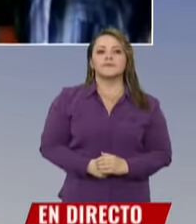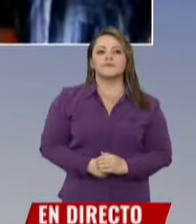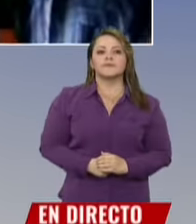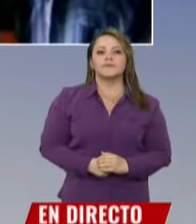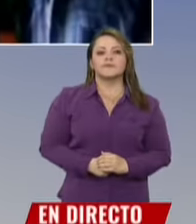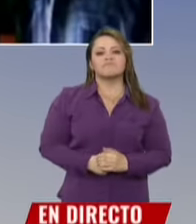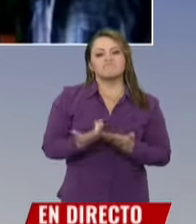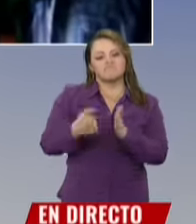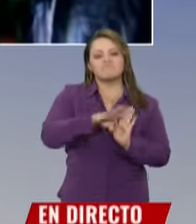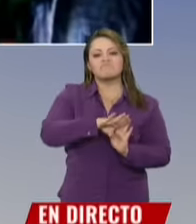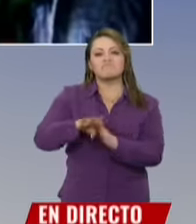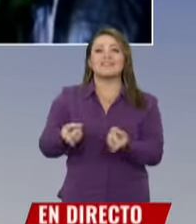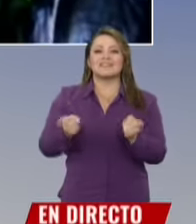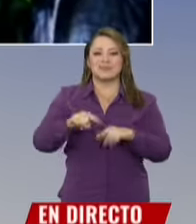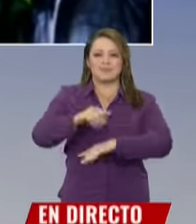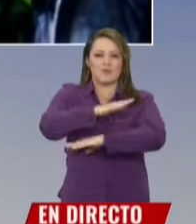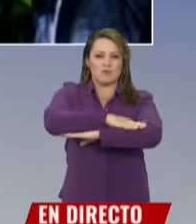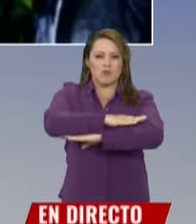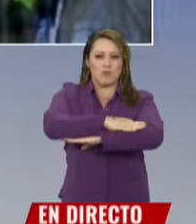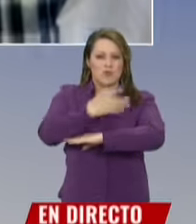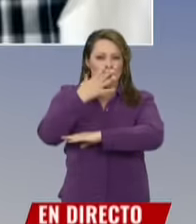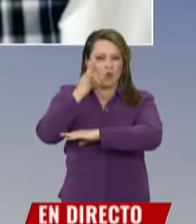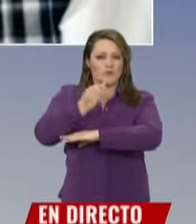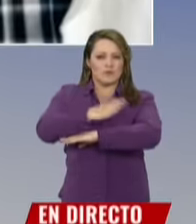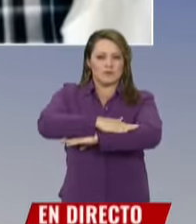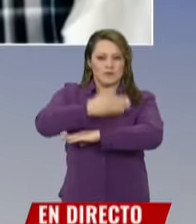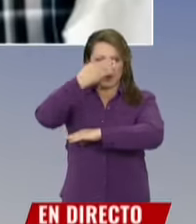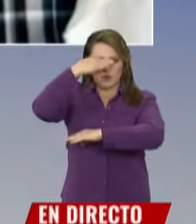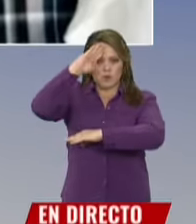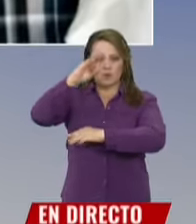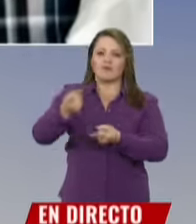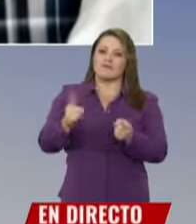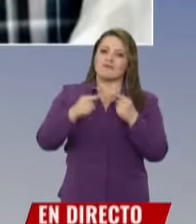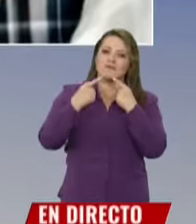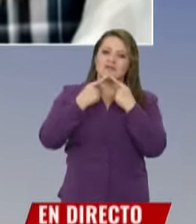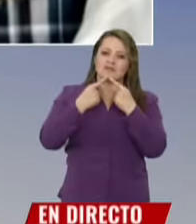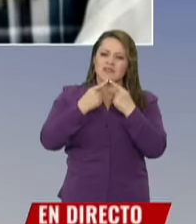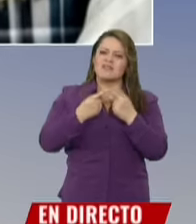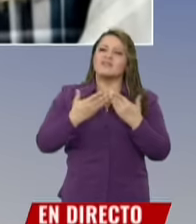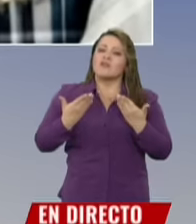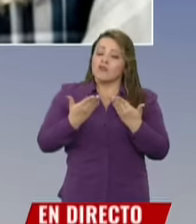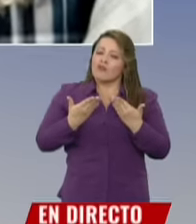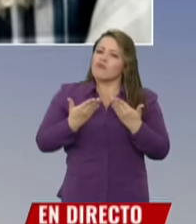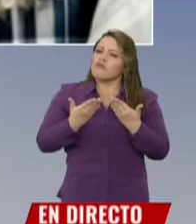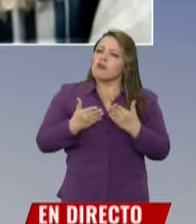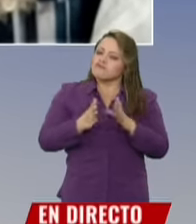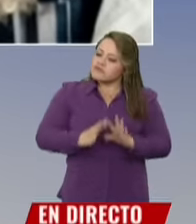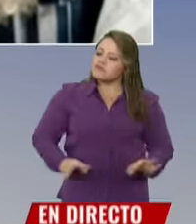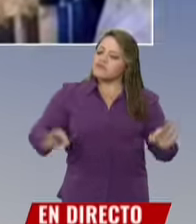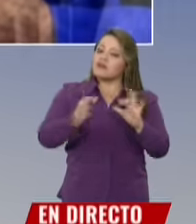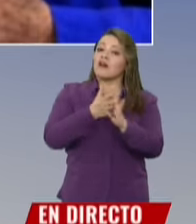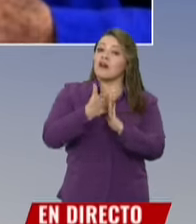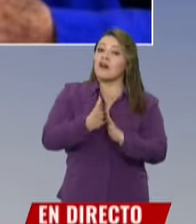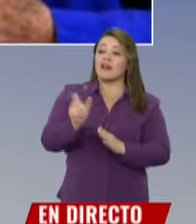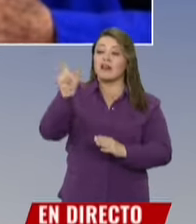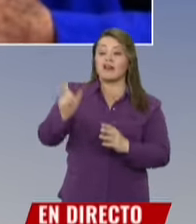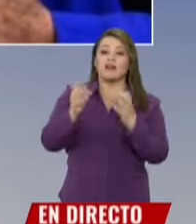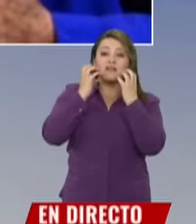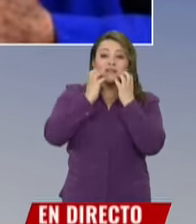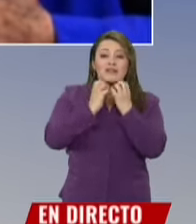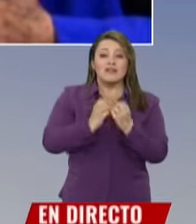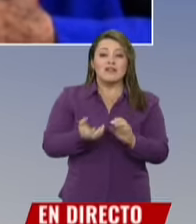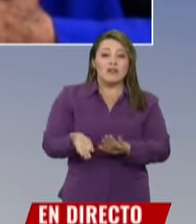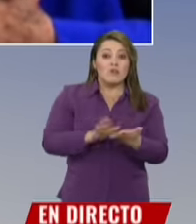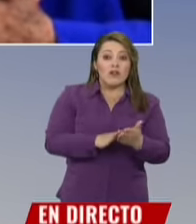Bueno, por otro lado, también el embajador de Cuba para Colombia manifestó o envió un importante mensaje. Dijo que la muerte de Fidel Castro no tiene